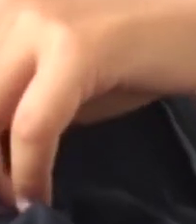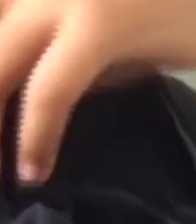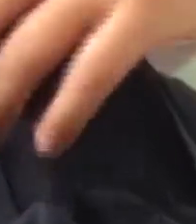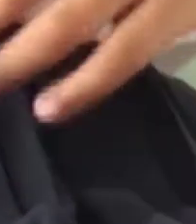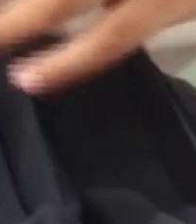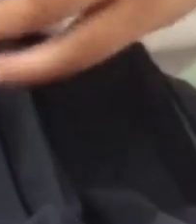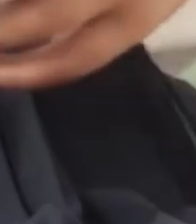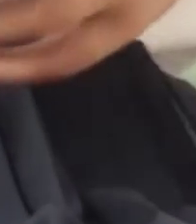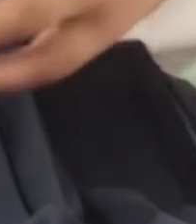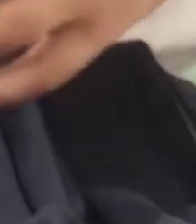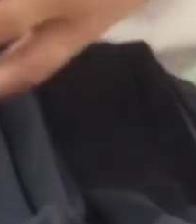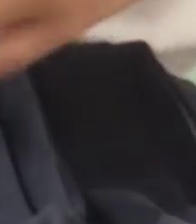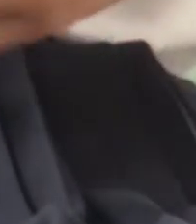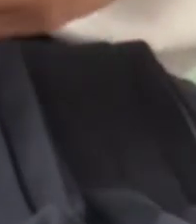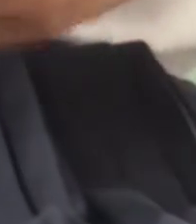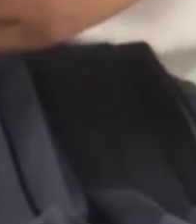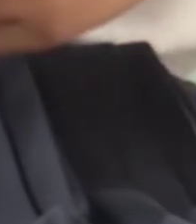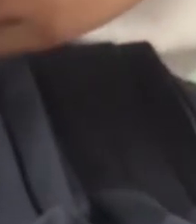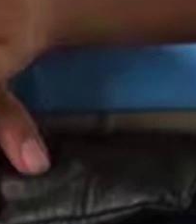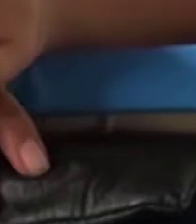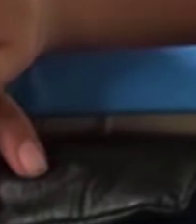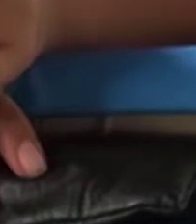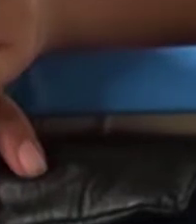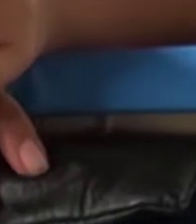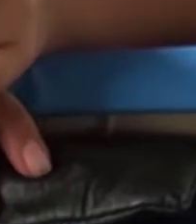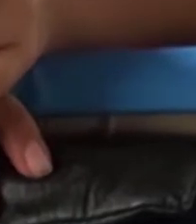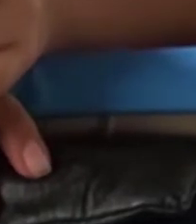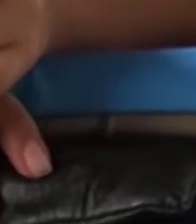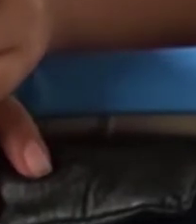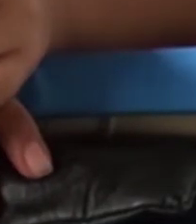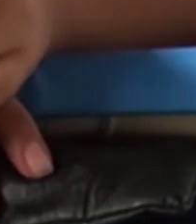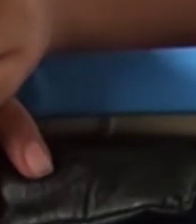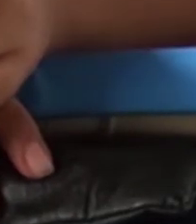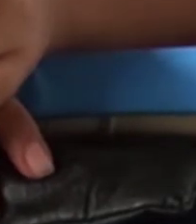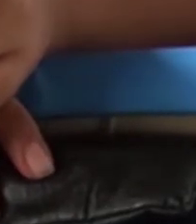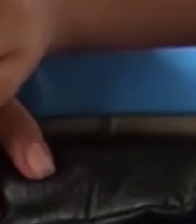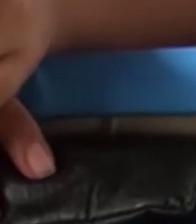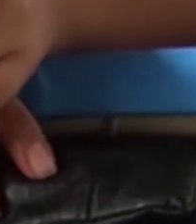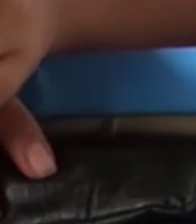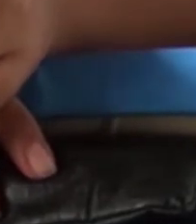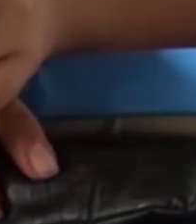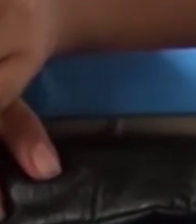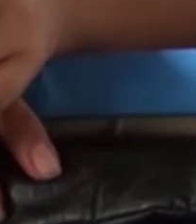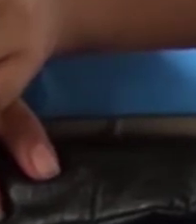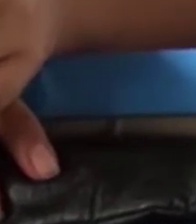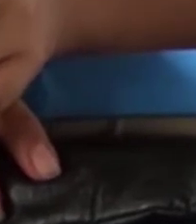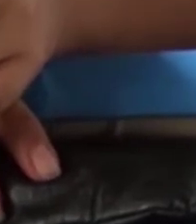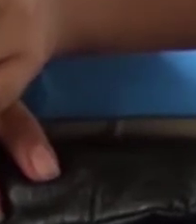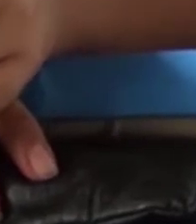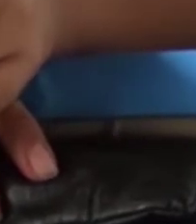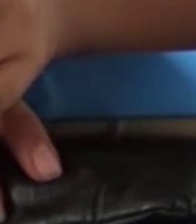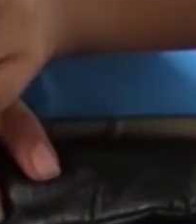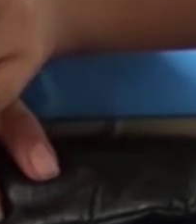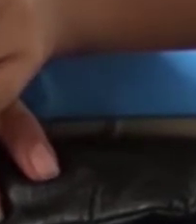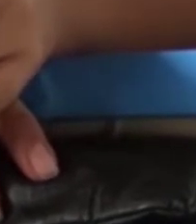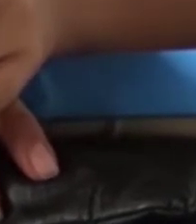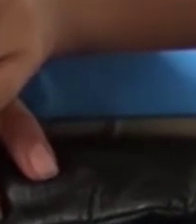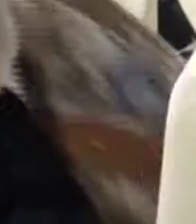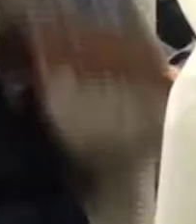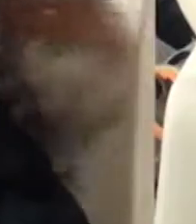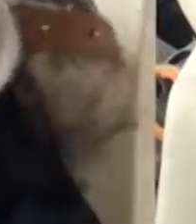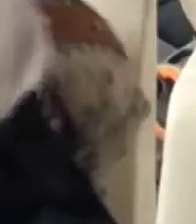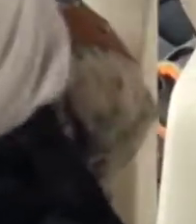esta decisión lejos de significar la conclusión del curso lectivo apunta a que se continuará el fortalecimiento del